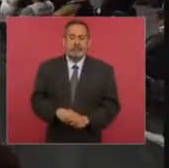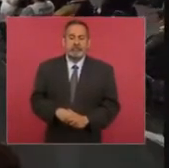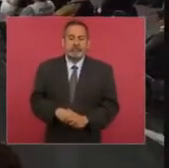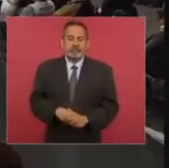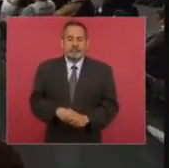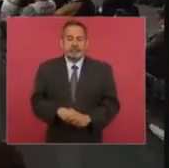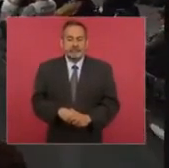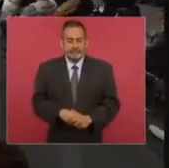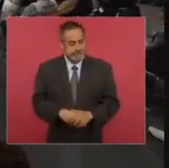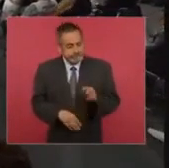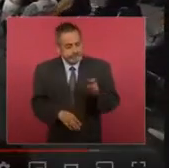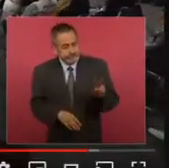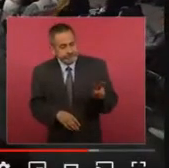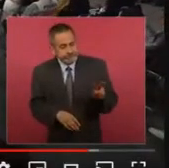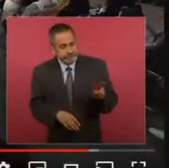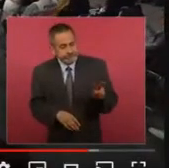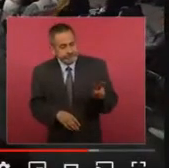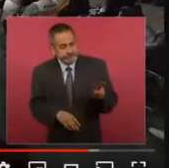B1